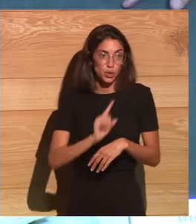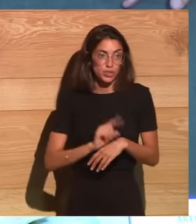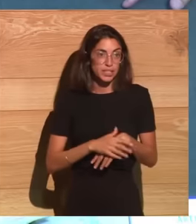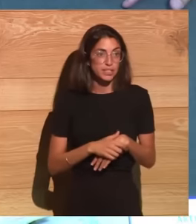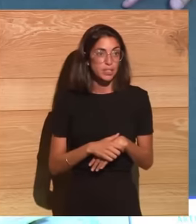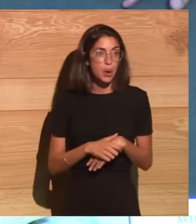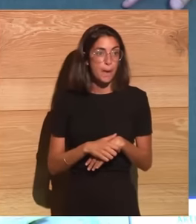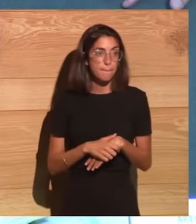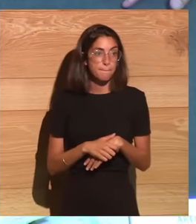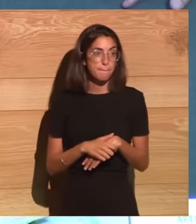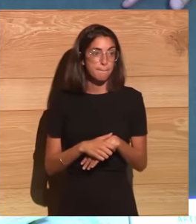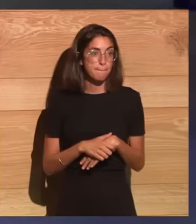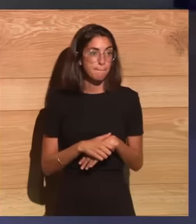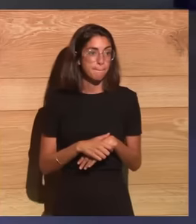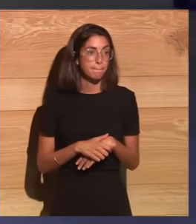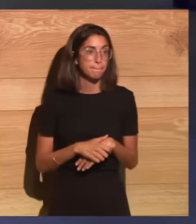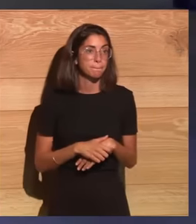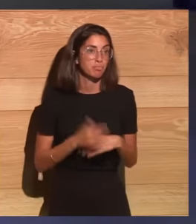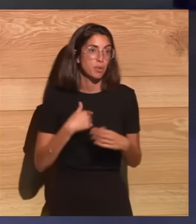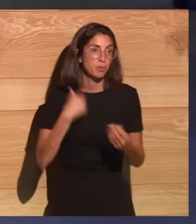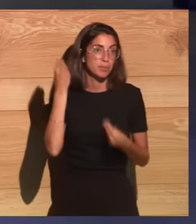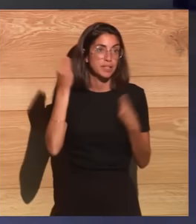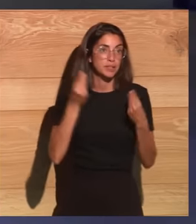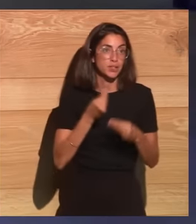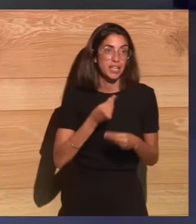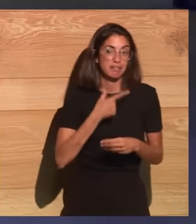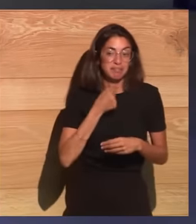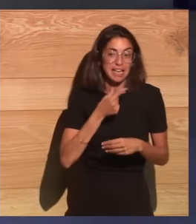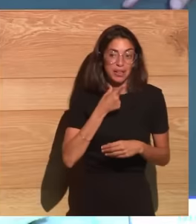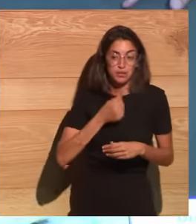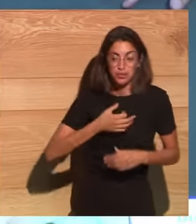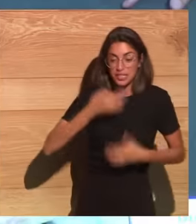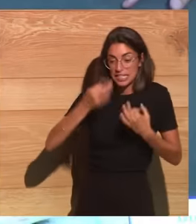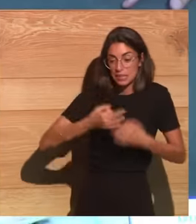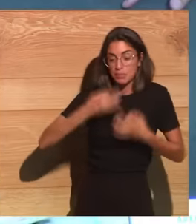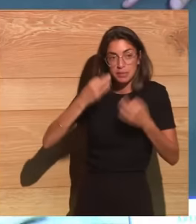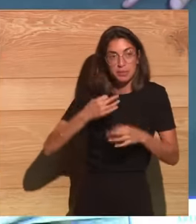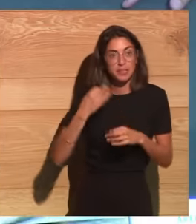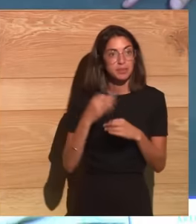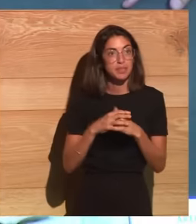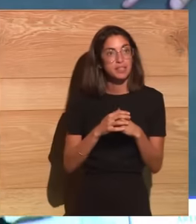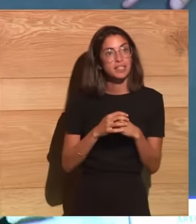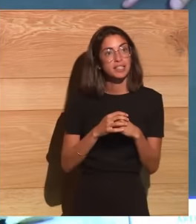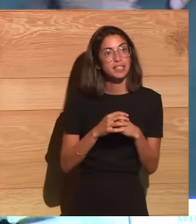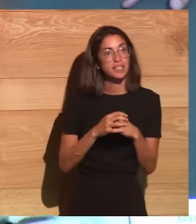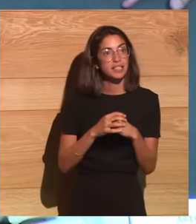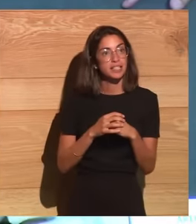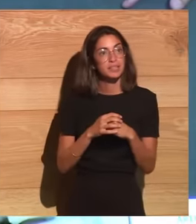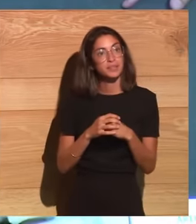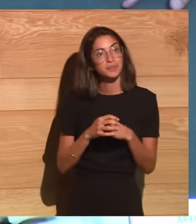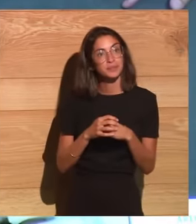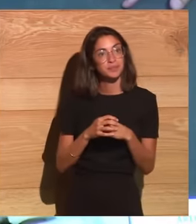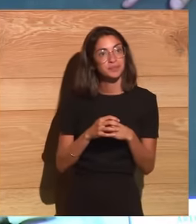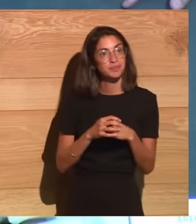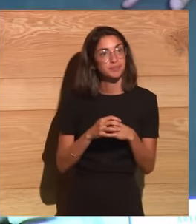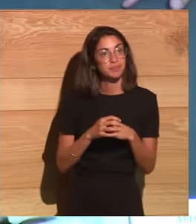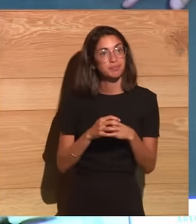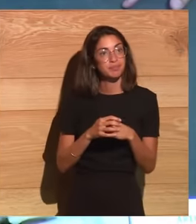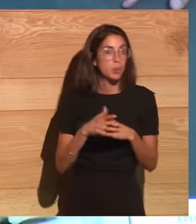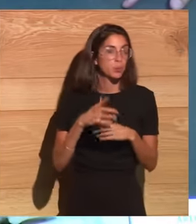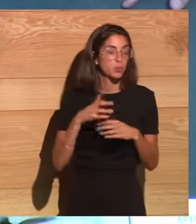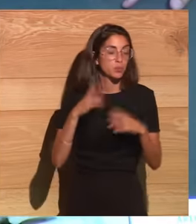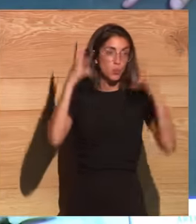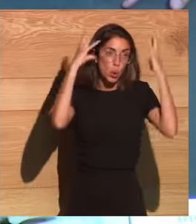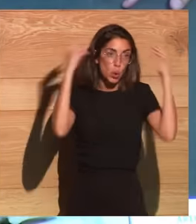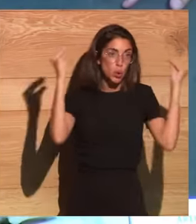siempre igual. Una bota hace gracia. Sin entender tus chistes. Hace gracia siempre. Y punto. Siempre, ahí. Siempre. Un